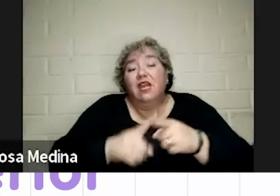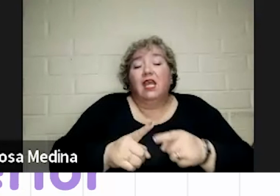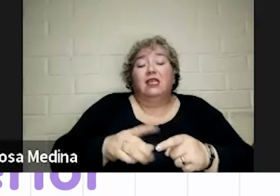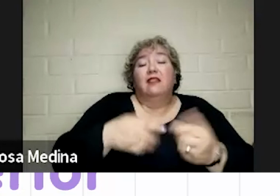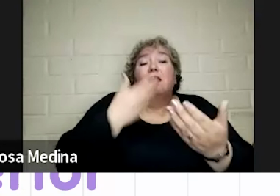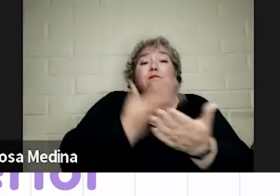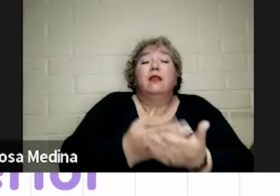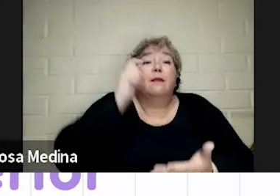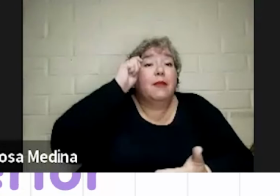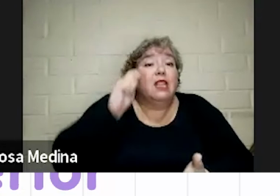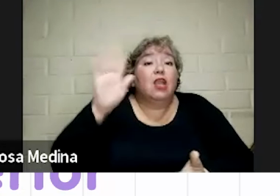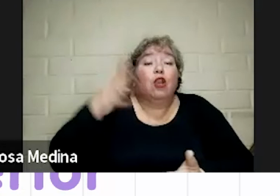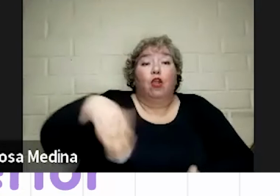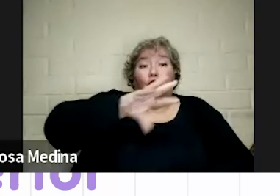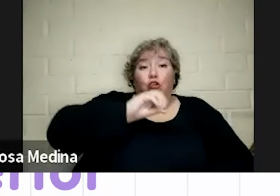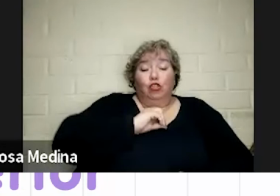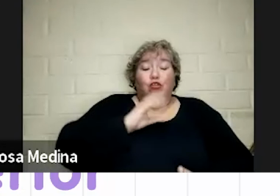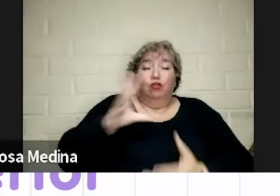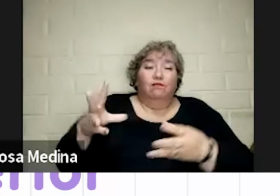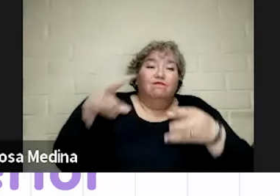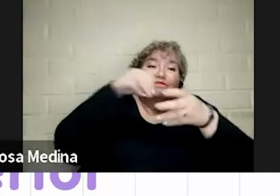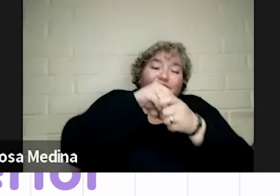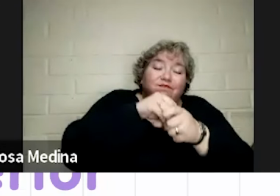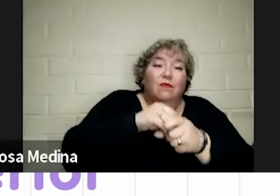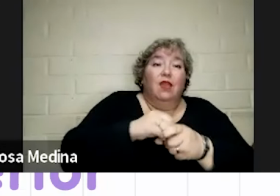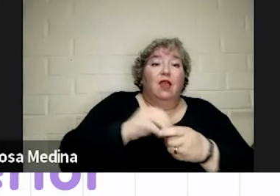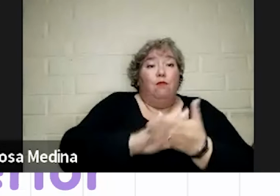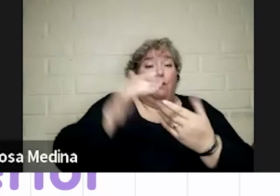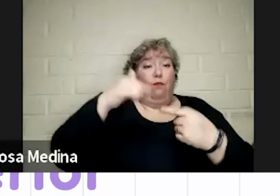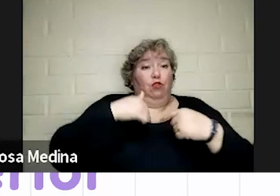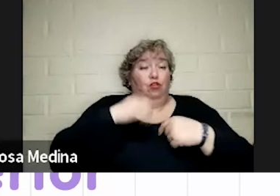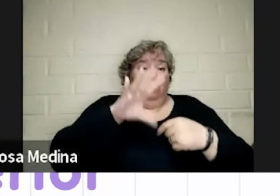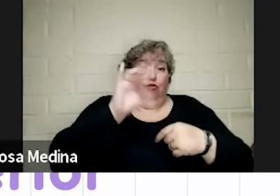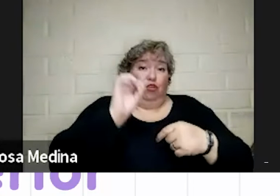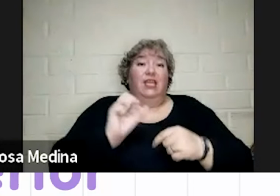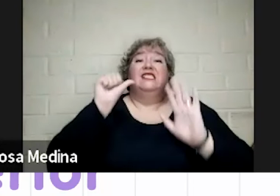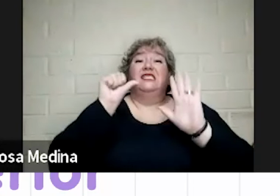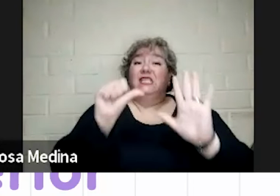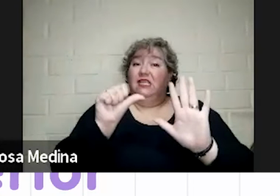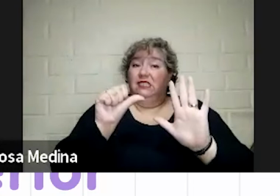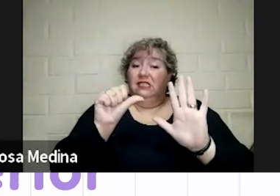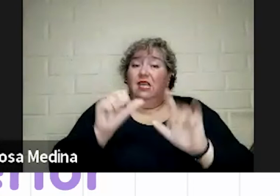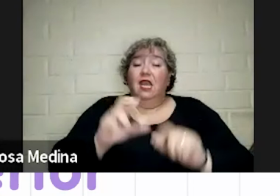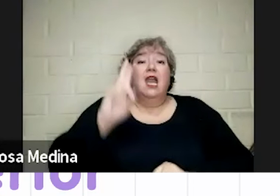vayamos a adherir. En este caso, yo seleccioné 6. el razonamiento, la resolución